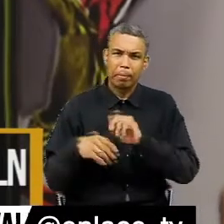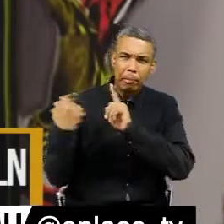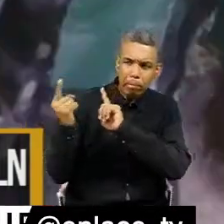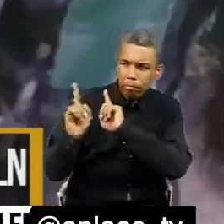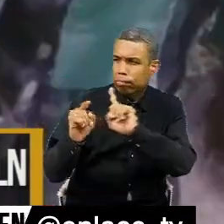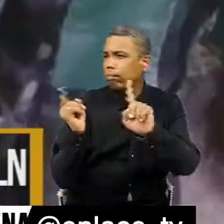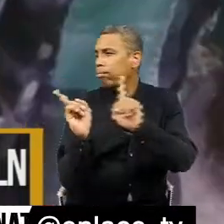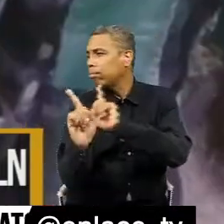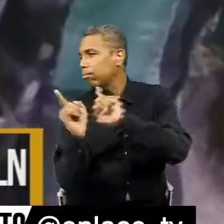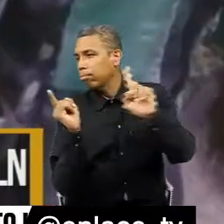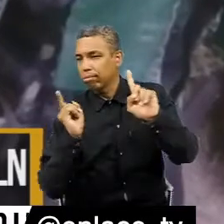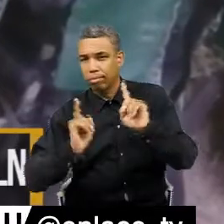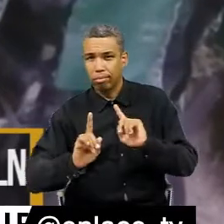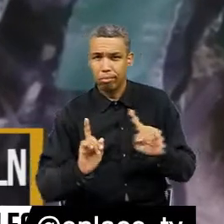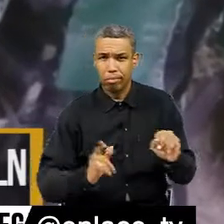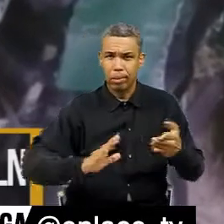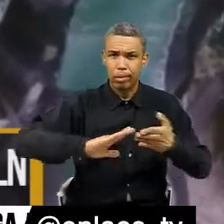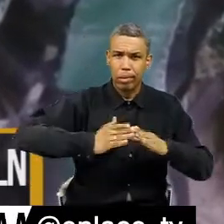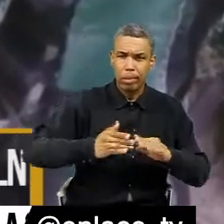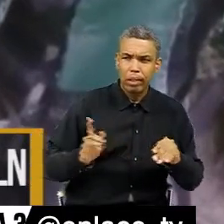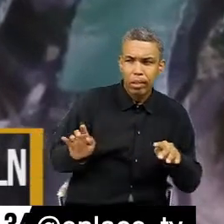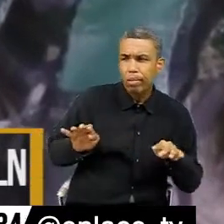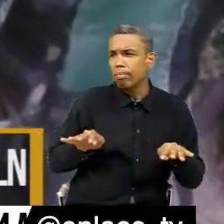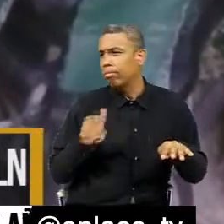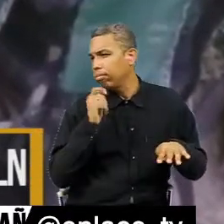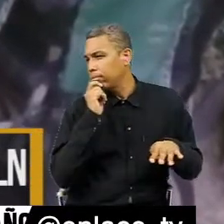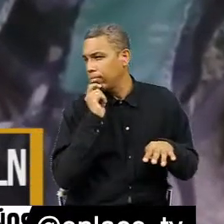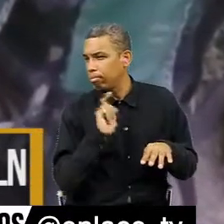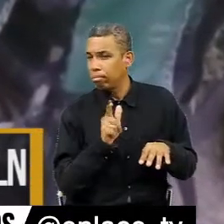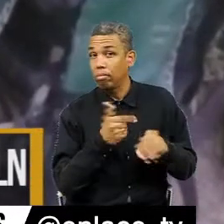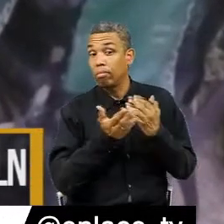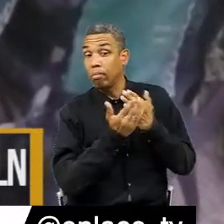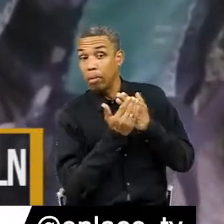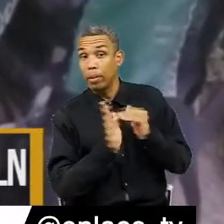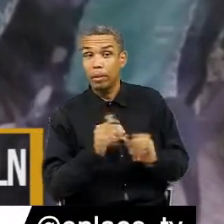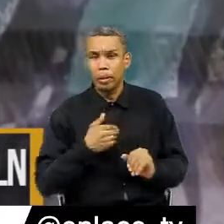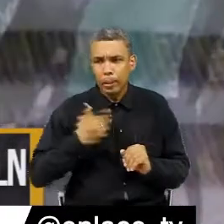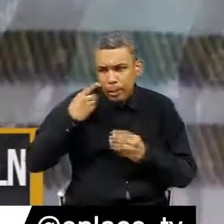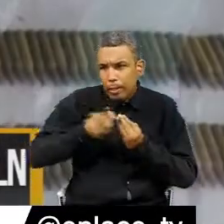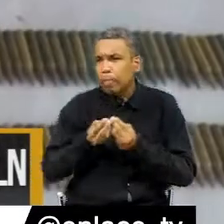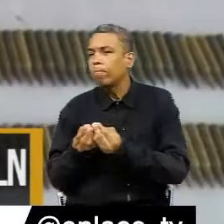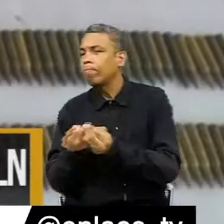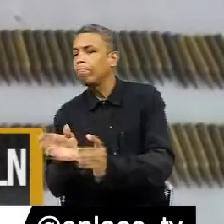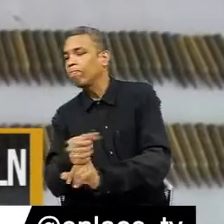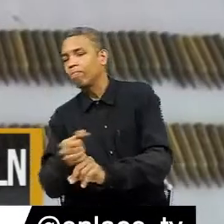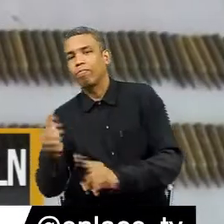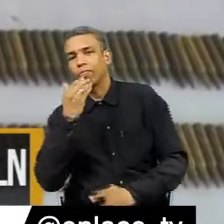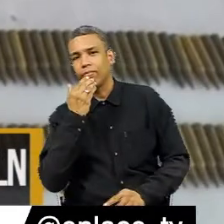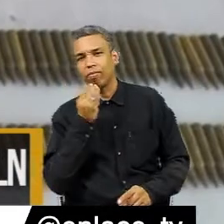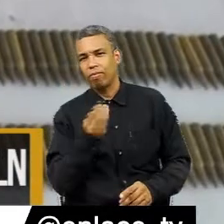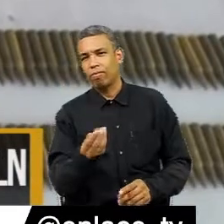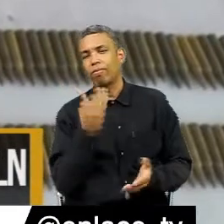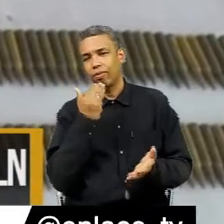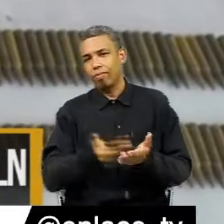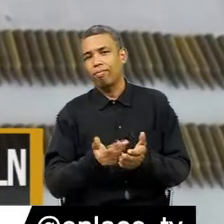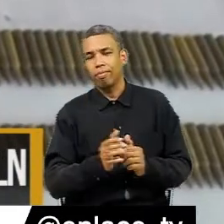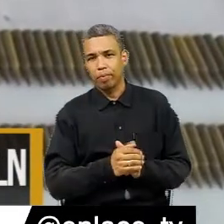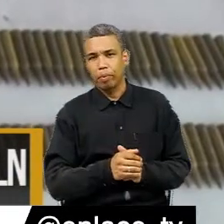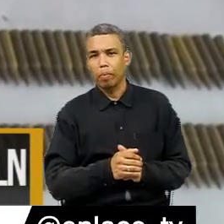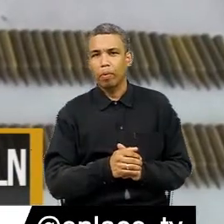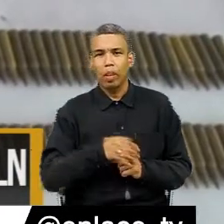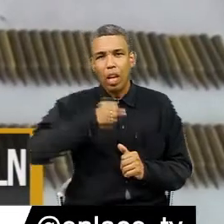encontraron esas personas y afortunadamente pues pudimos localizar estos elementos. Se encuentran también explosivos y granadas